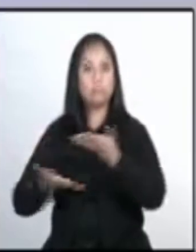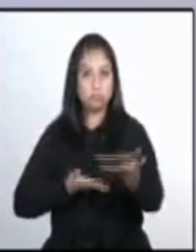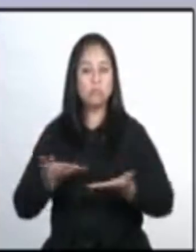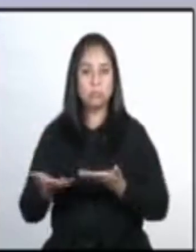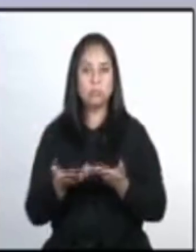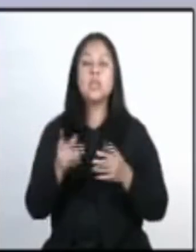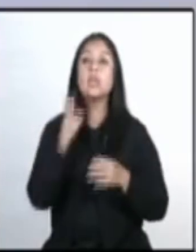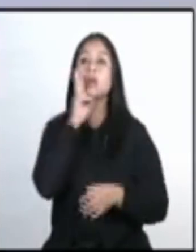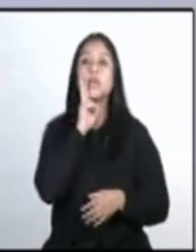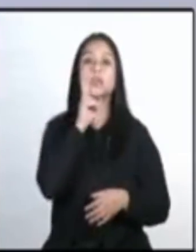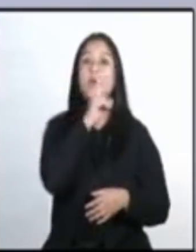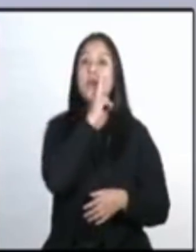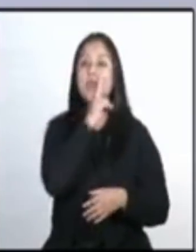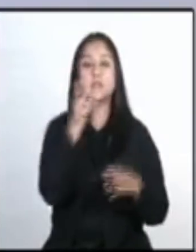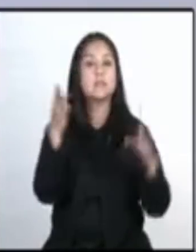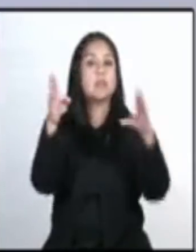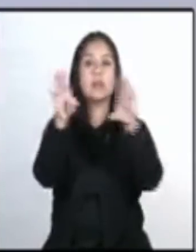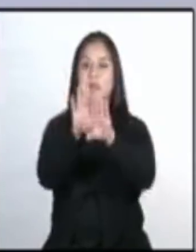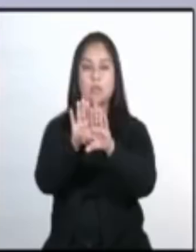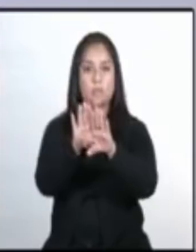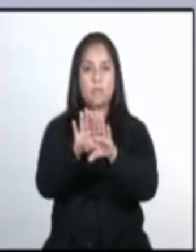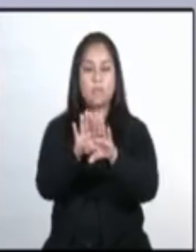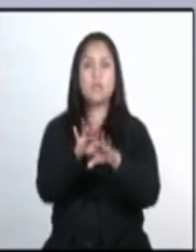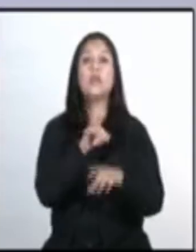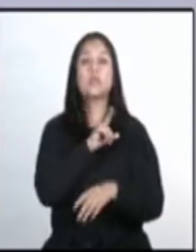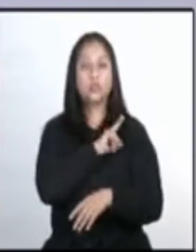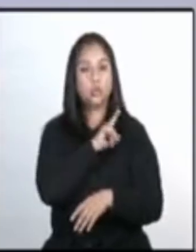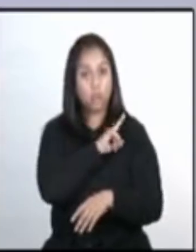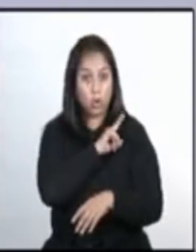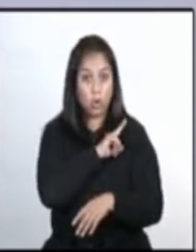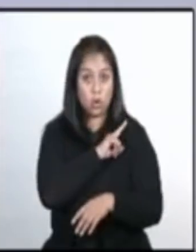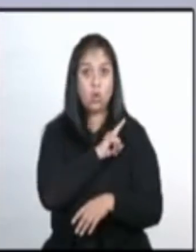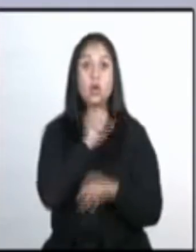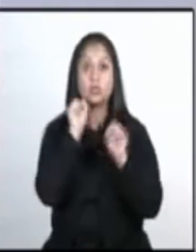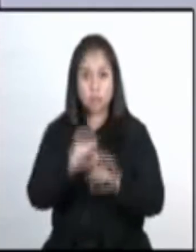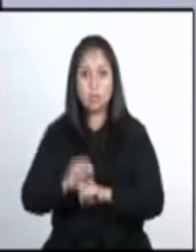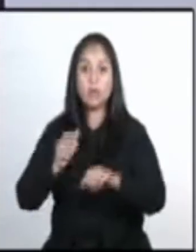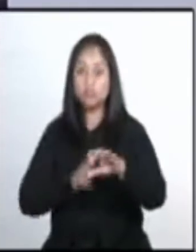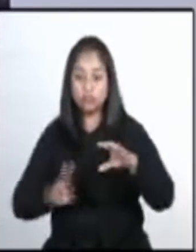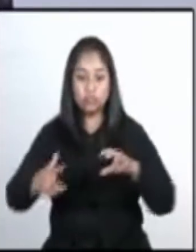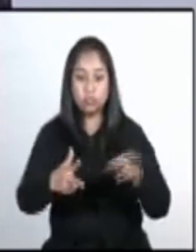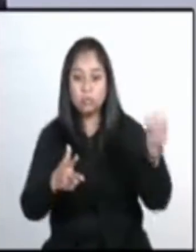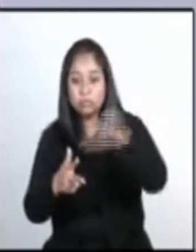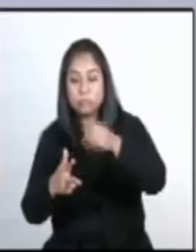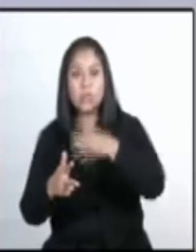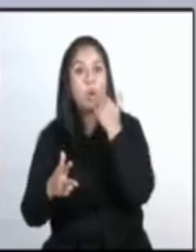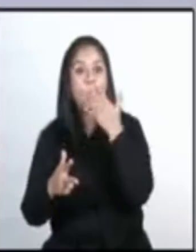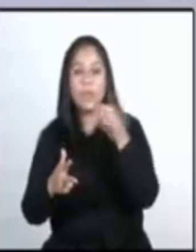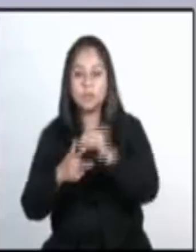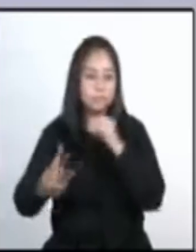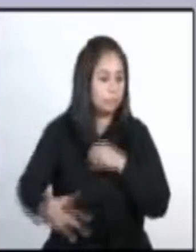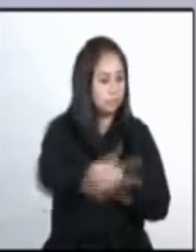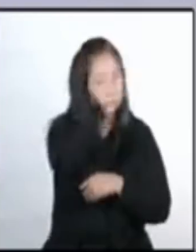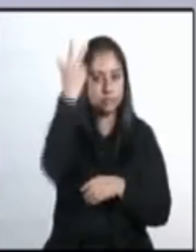Los restaurantes cerrarán, exceptuando aquellos que tengan autoservicios que podrán brindar sus